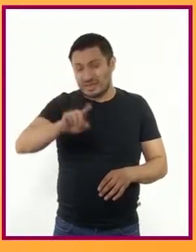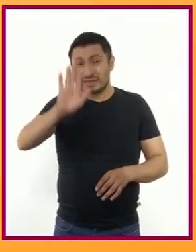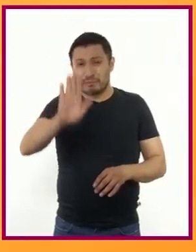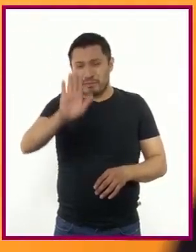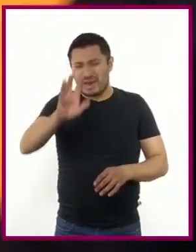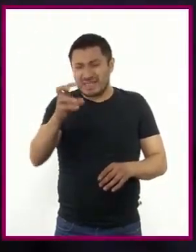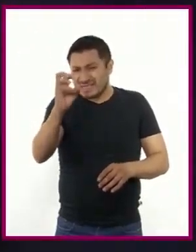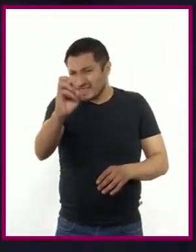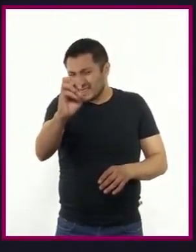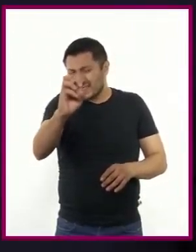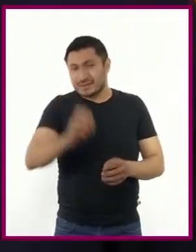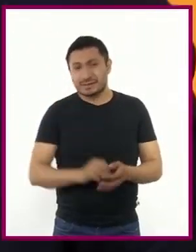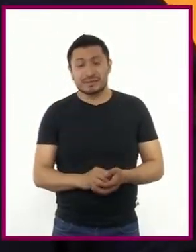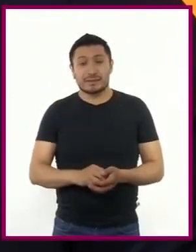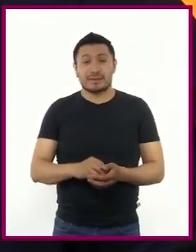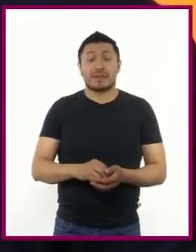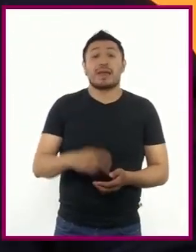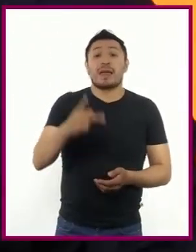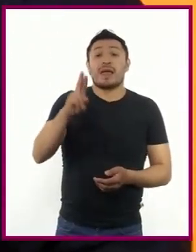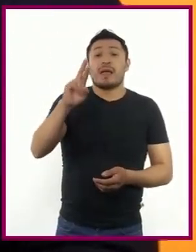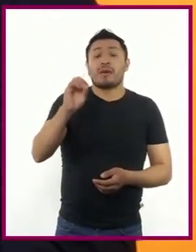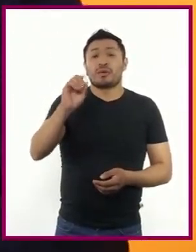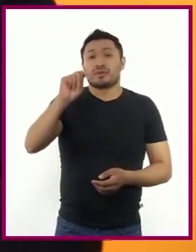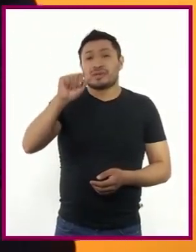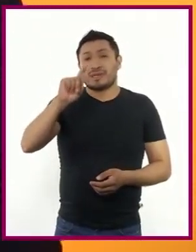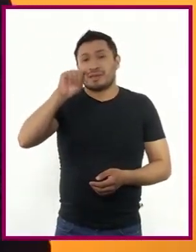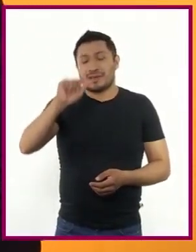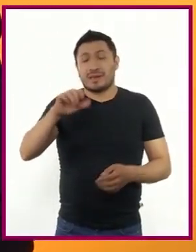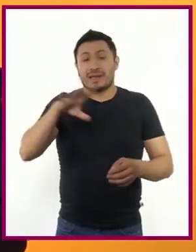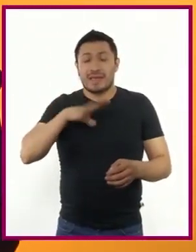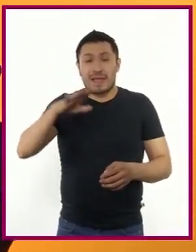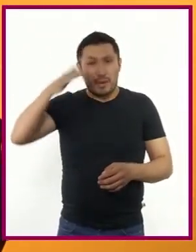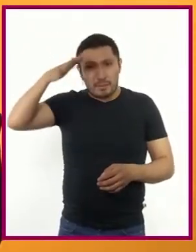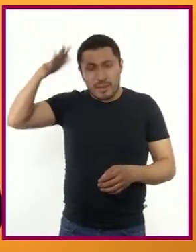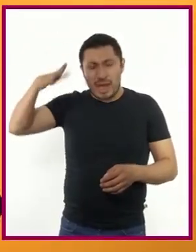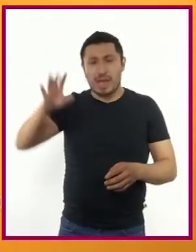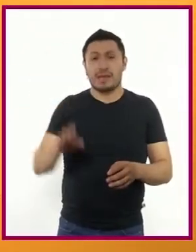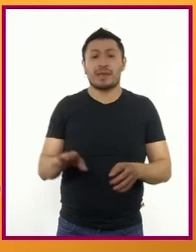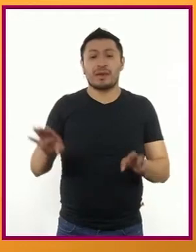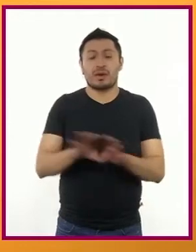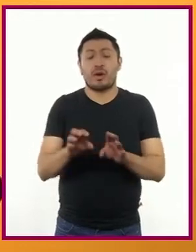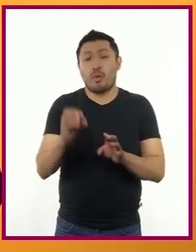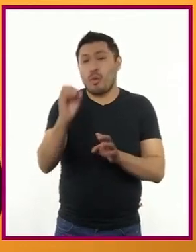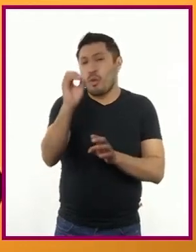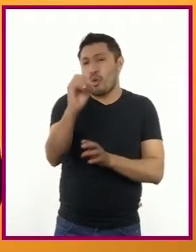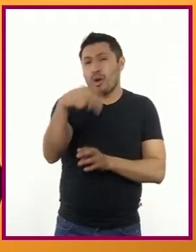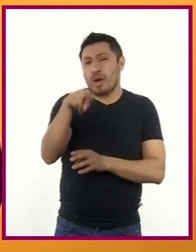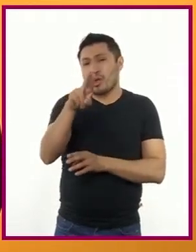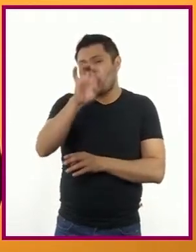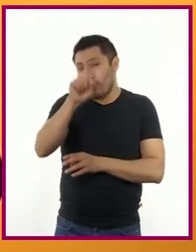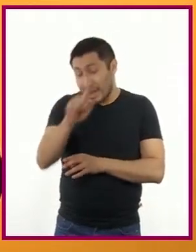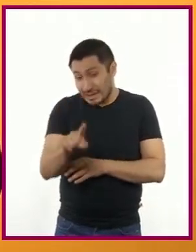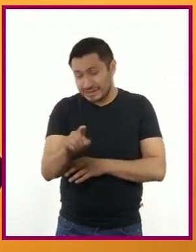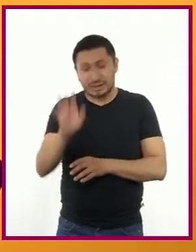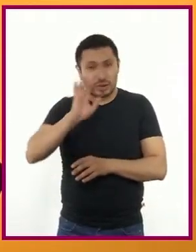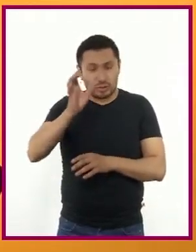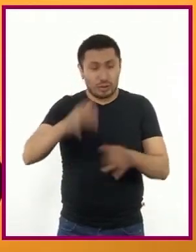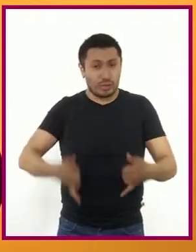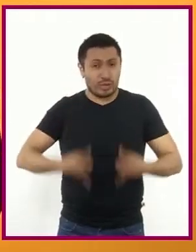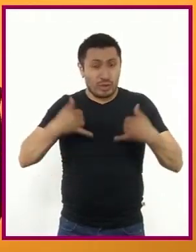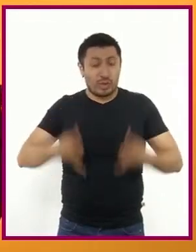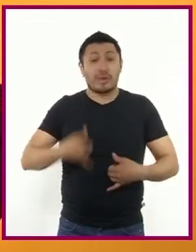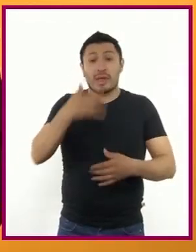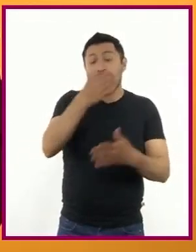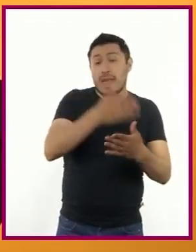Podemos decir que la próstata alcanza su tamaño normal similar al de una nuez durante la adolescencia y hasta los